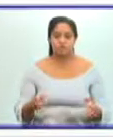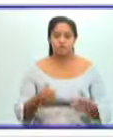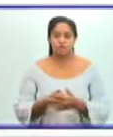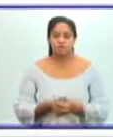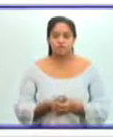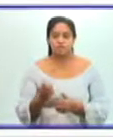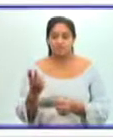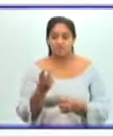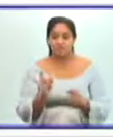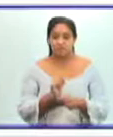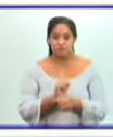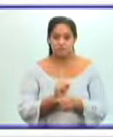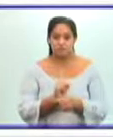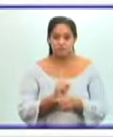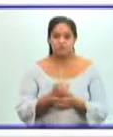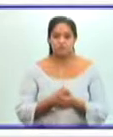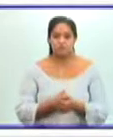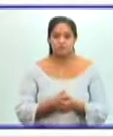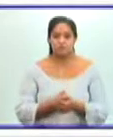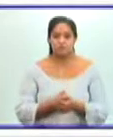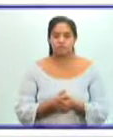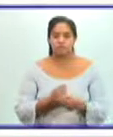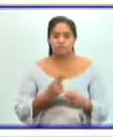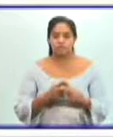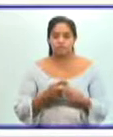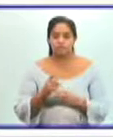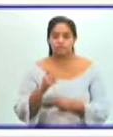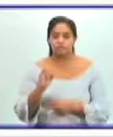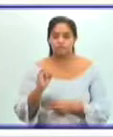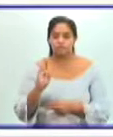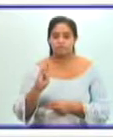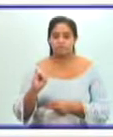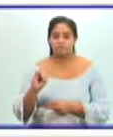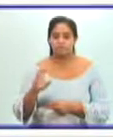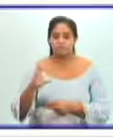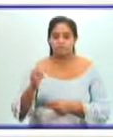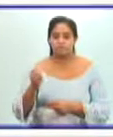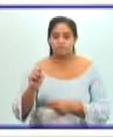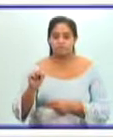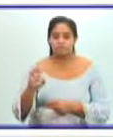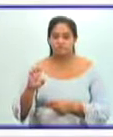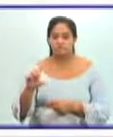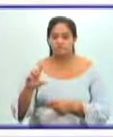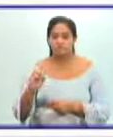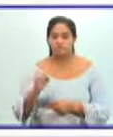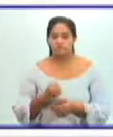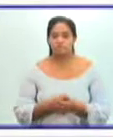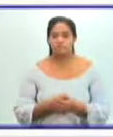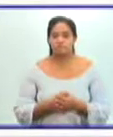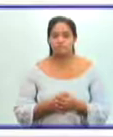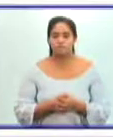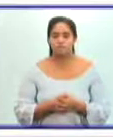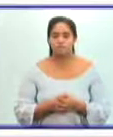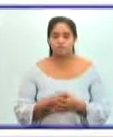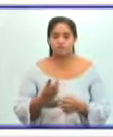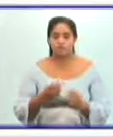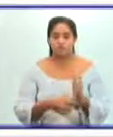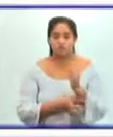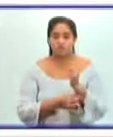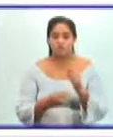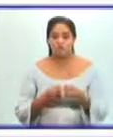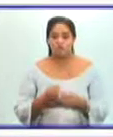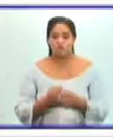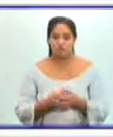dos perros, Toby y Canelo, están situados según su raza, de manera tal que los huesos están